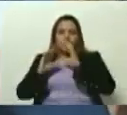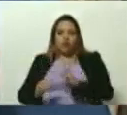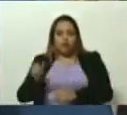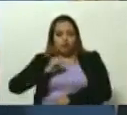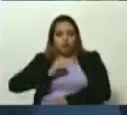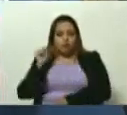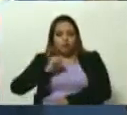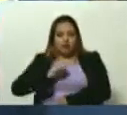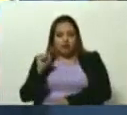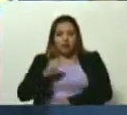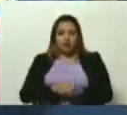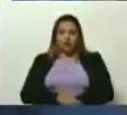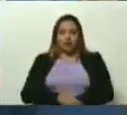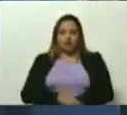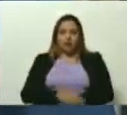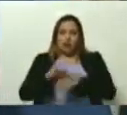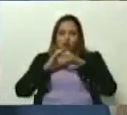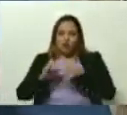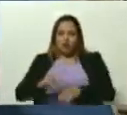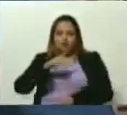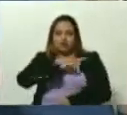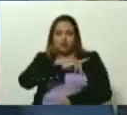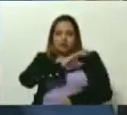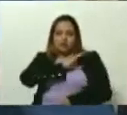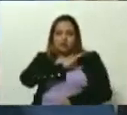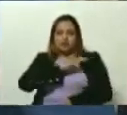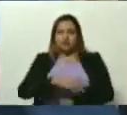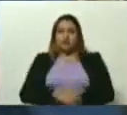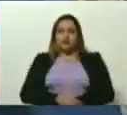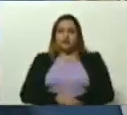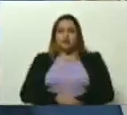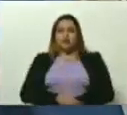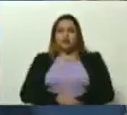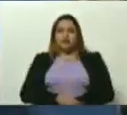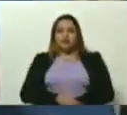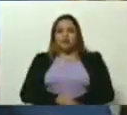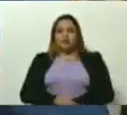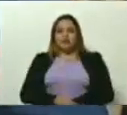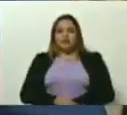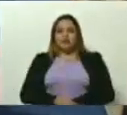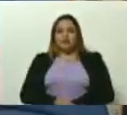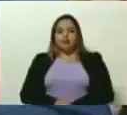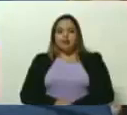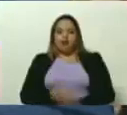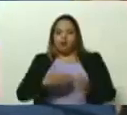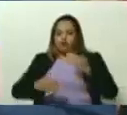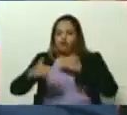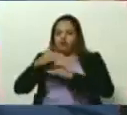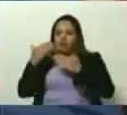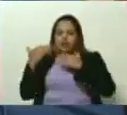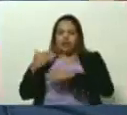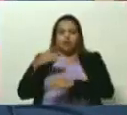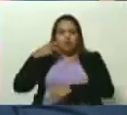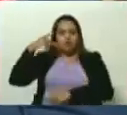bomberos y un cuerpo de protección civil de alto nivel profesional.